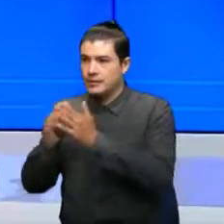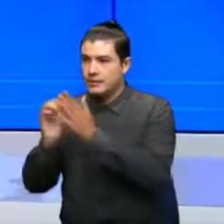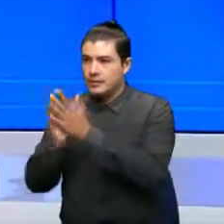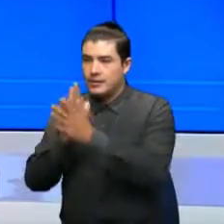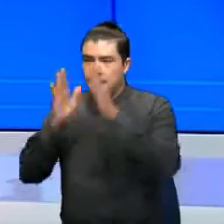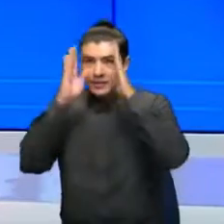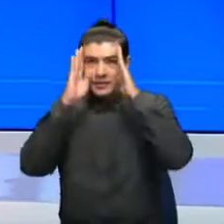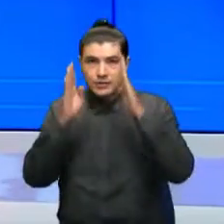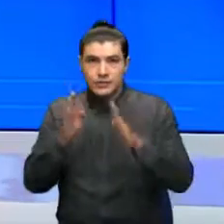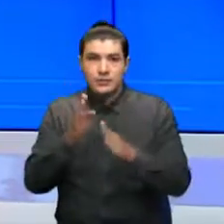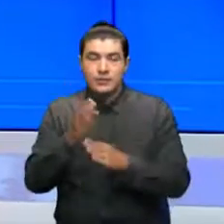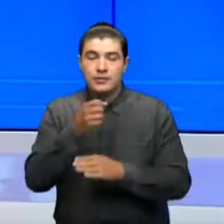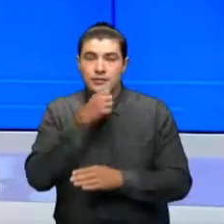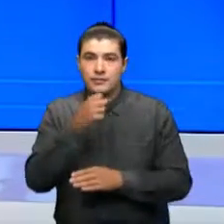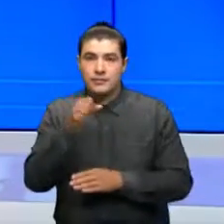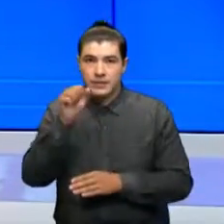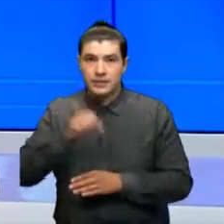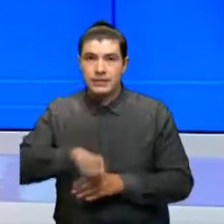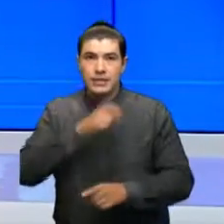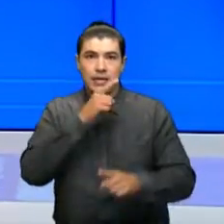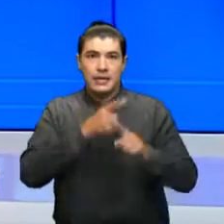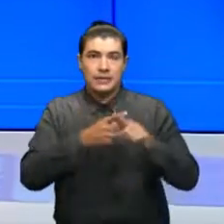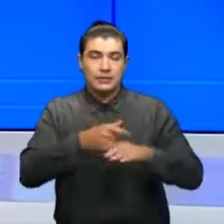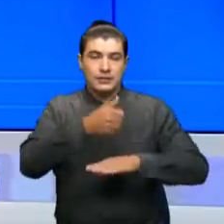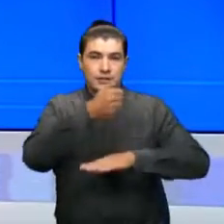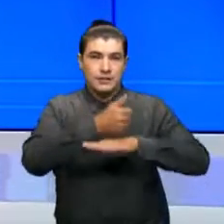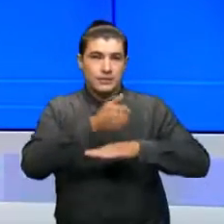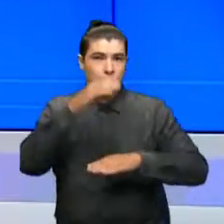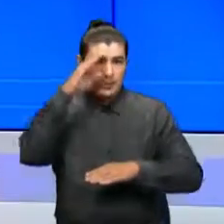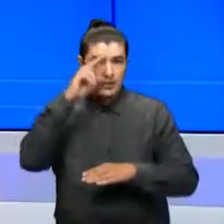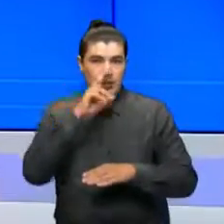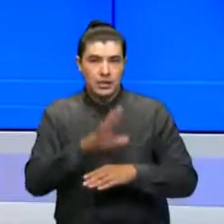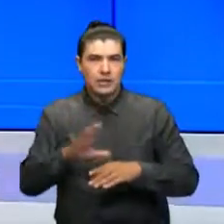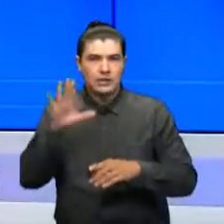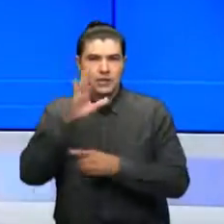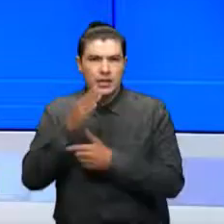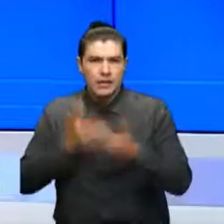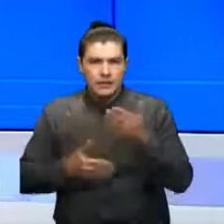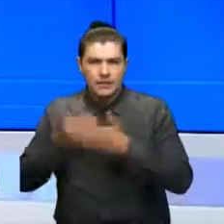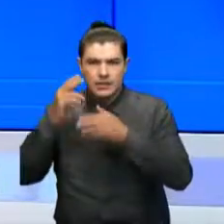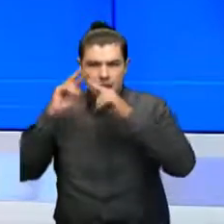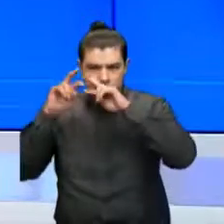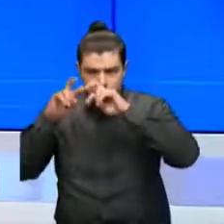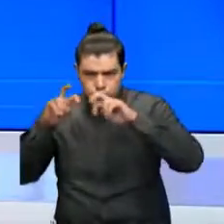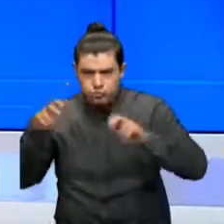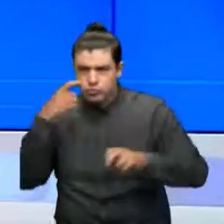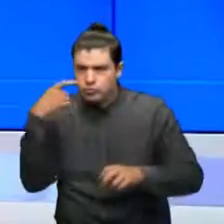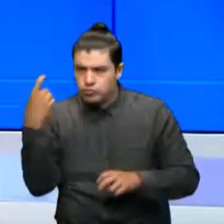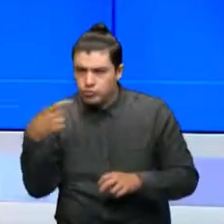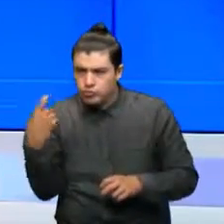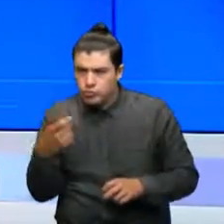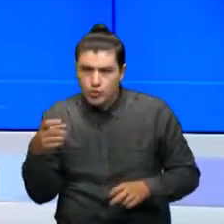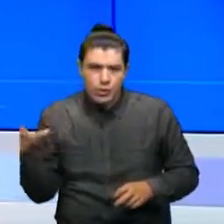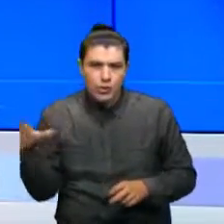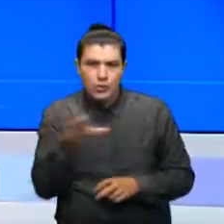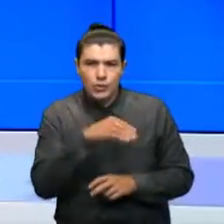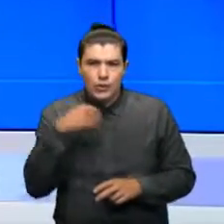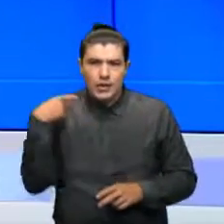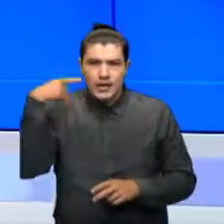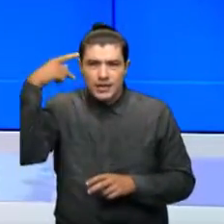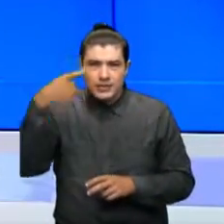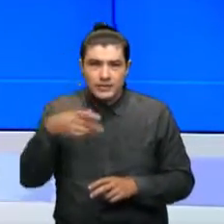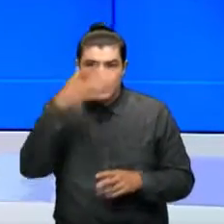Mucha atención a la siguiente nota. Un ex agente de la policía se dedicó a investigar, recopilar la historia con motivo